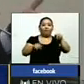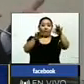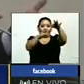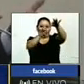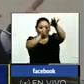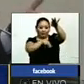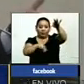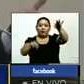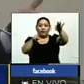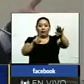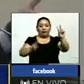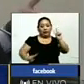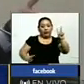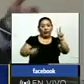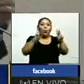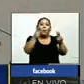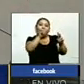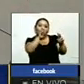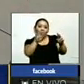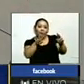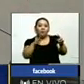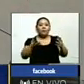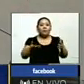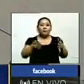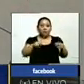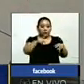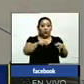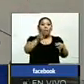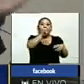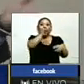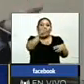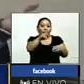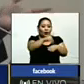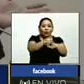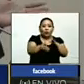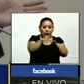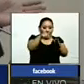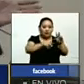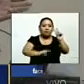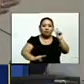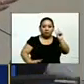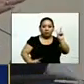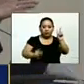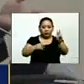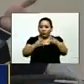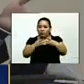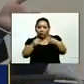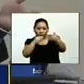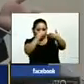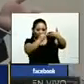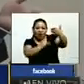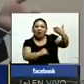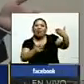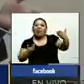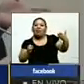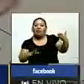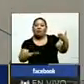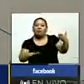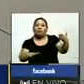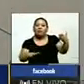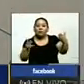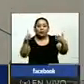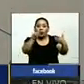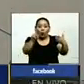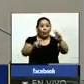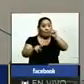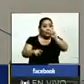de San Salvador, son 24 diputados, entonces decía la resolución, son 24, pero